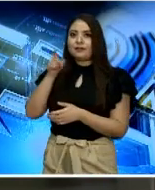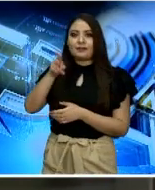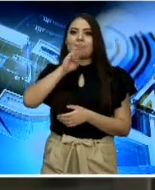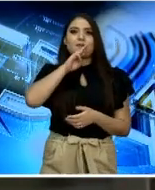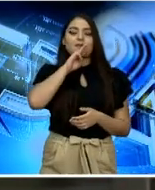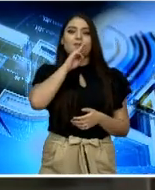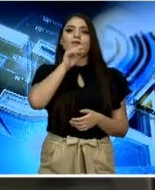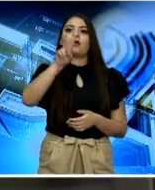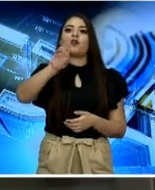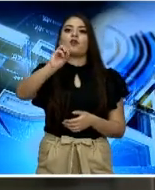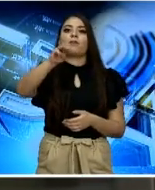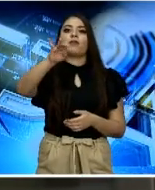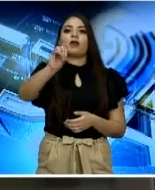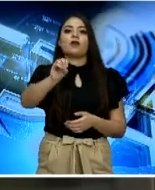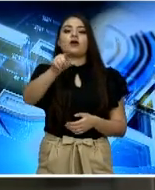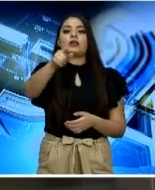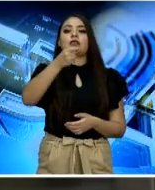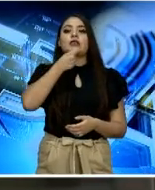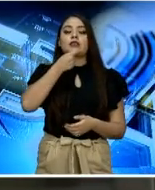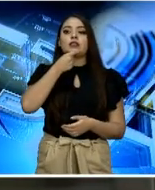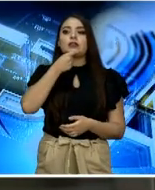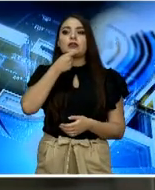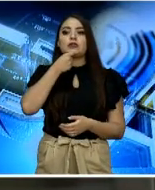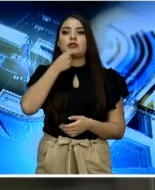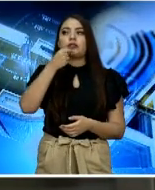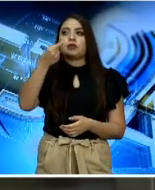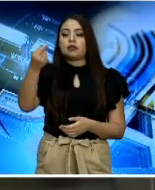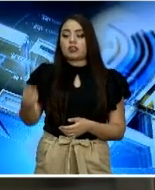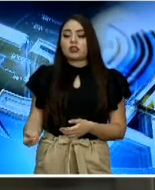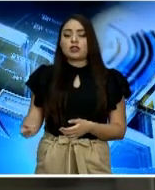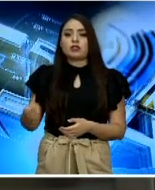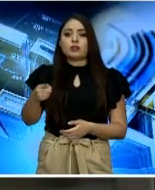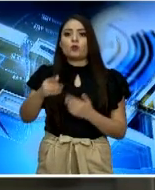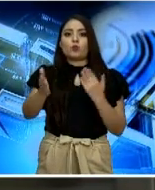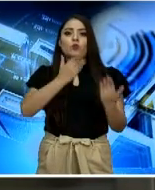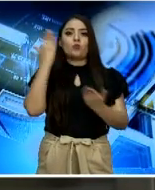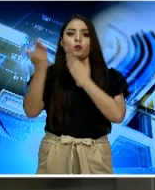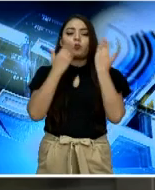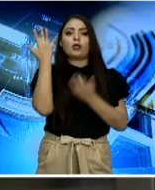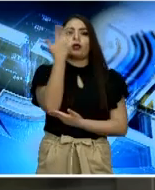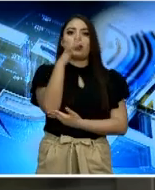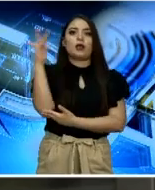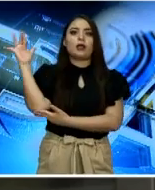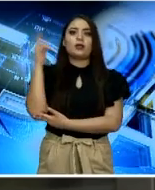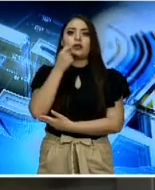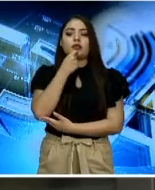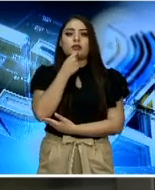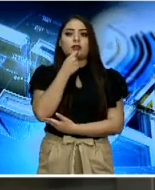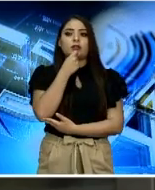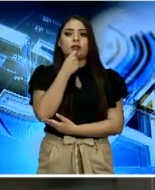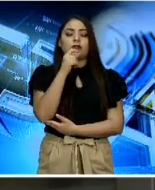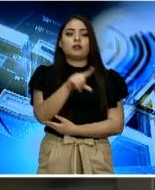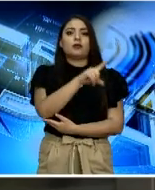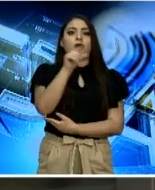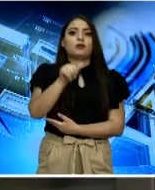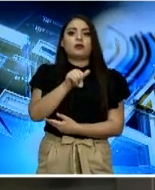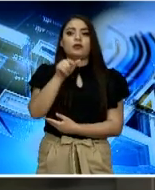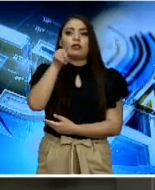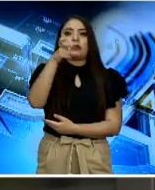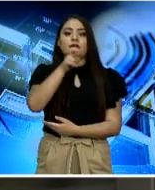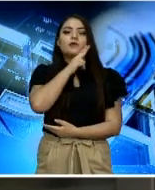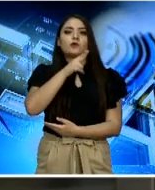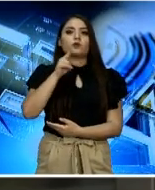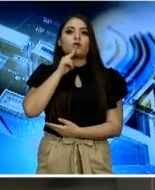un chiquito que estudia en un kinder. Y pues esta noticia fue